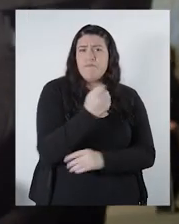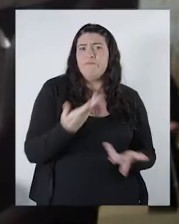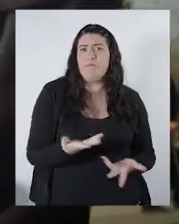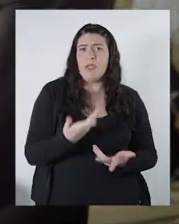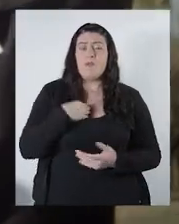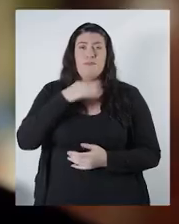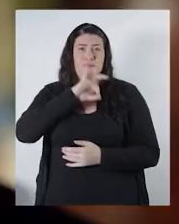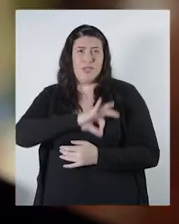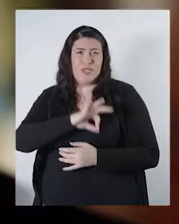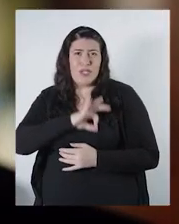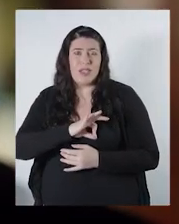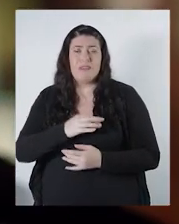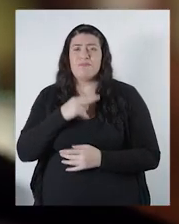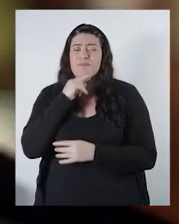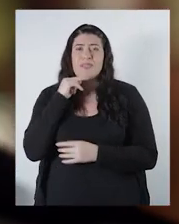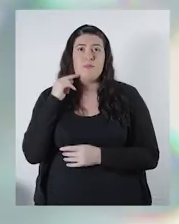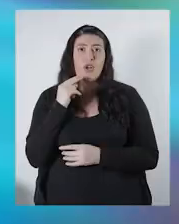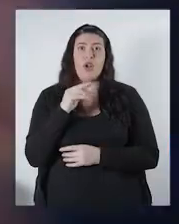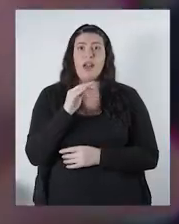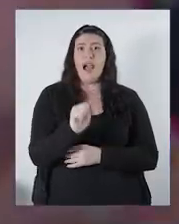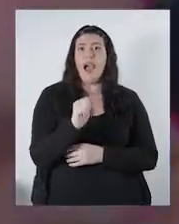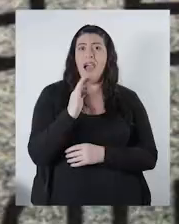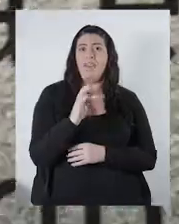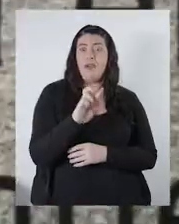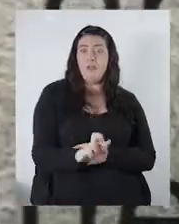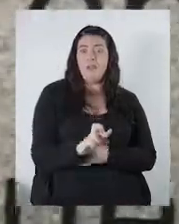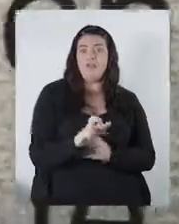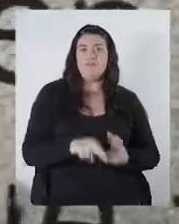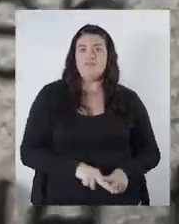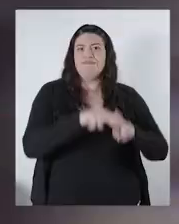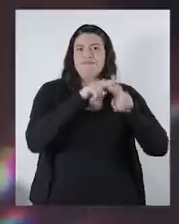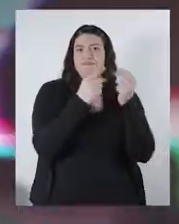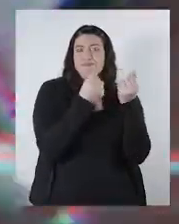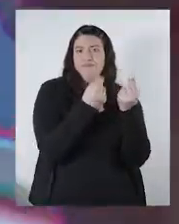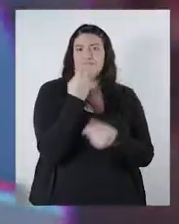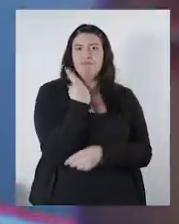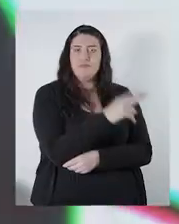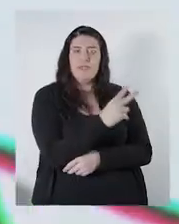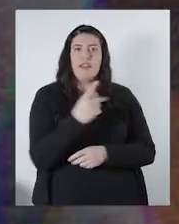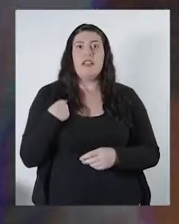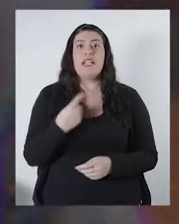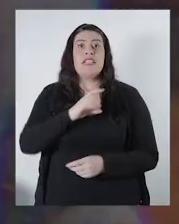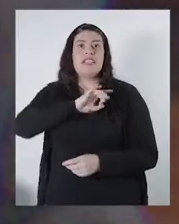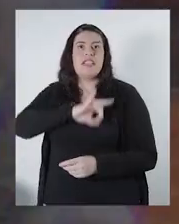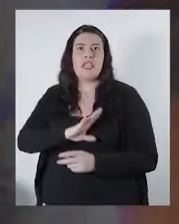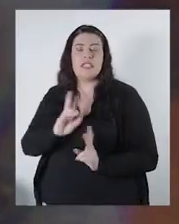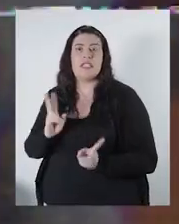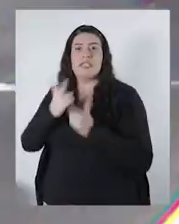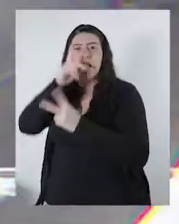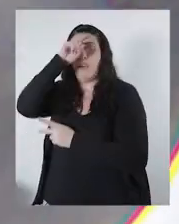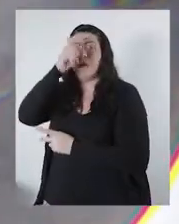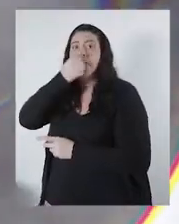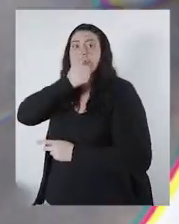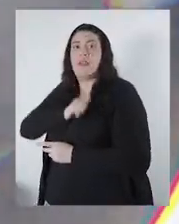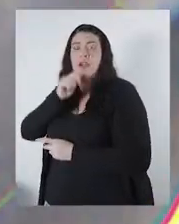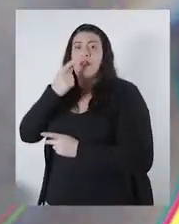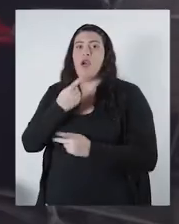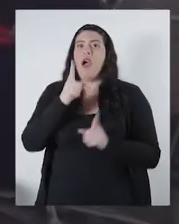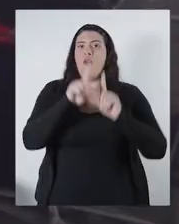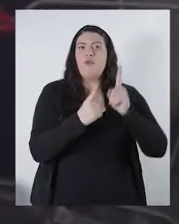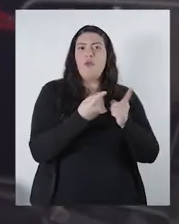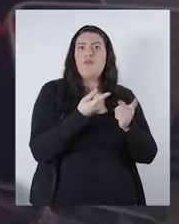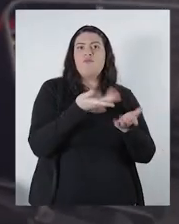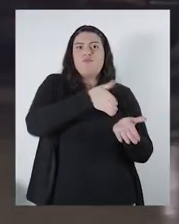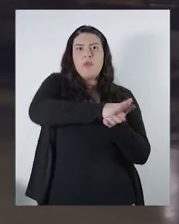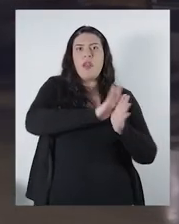el Chile con pensiones miserables, pero con las AFP llenándose los bolsillos. En el Chile que revive en una clínica, pero